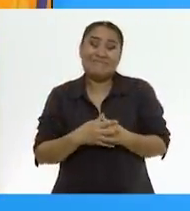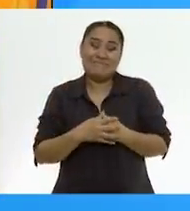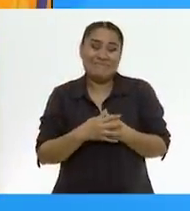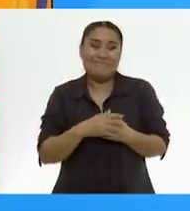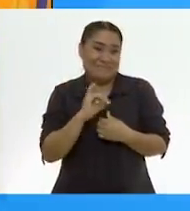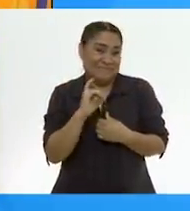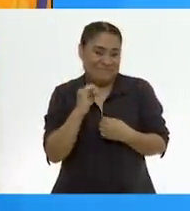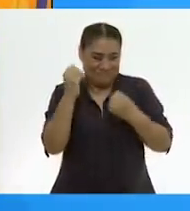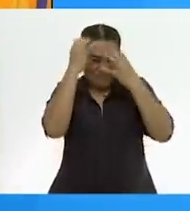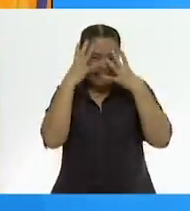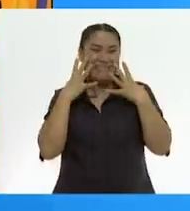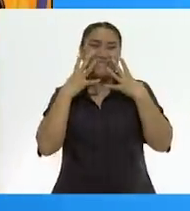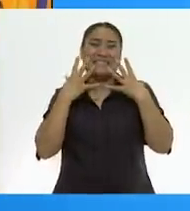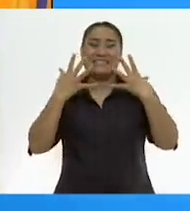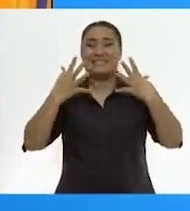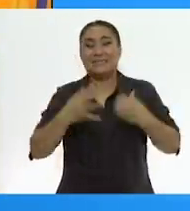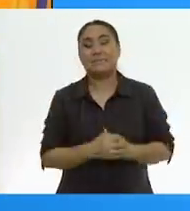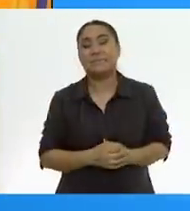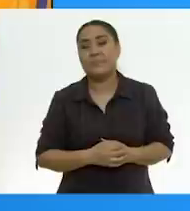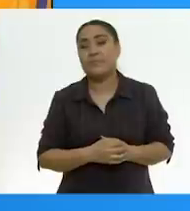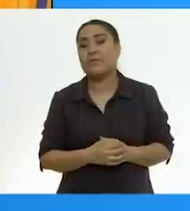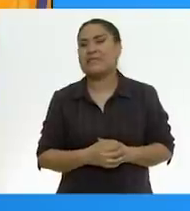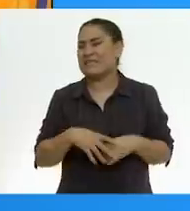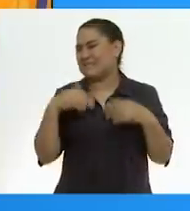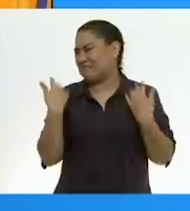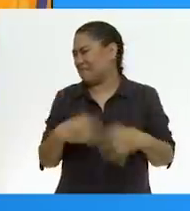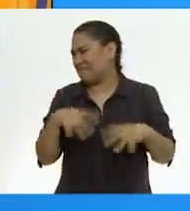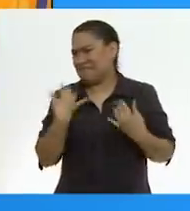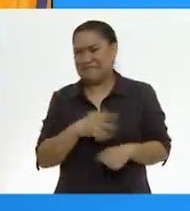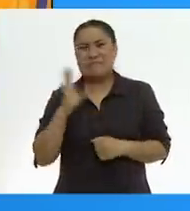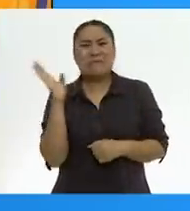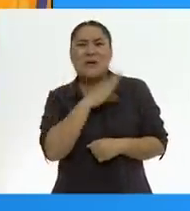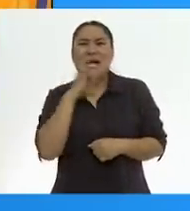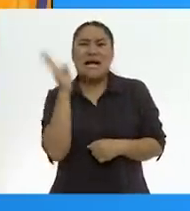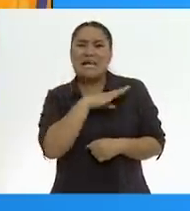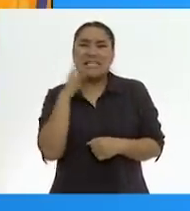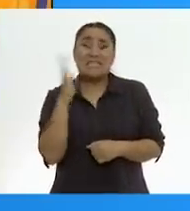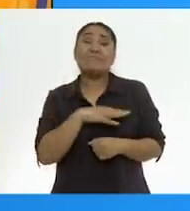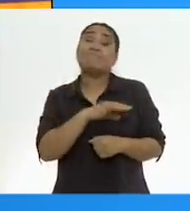todo les caía encima. ¡Guácala!